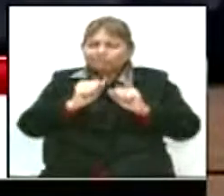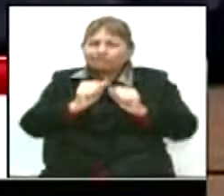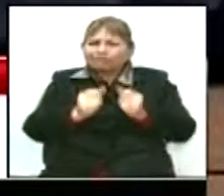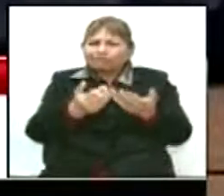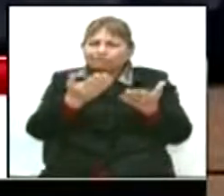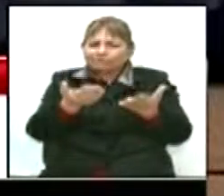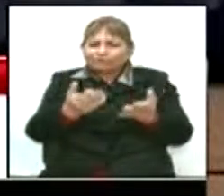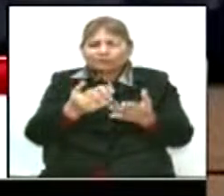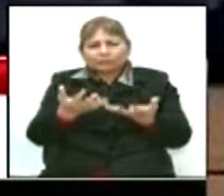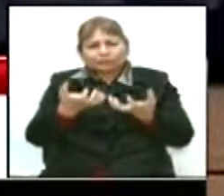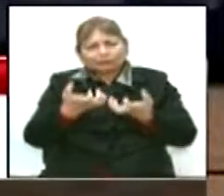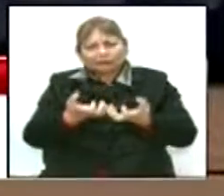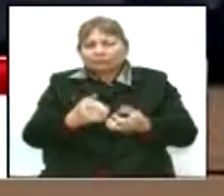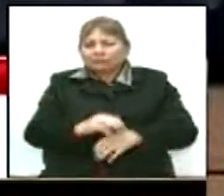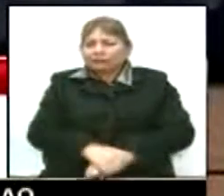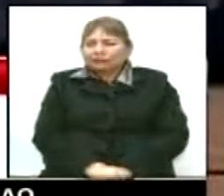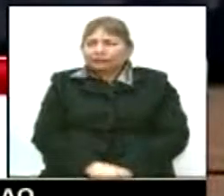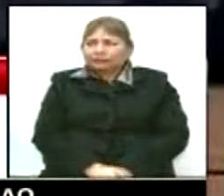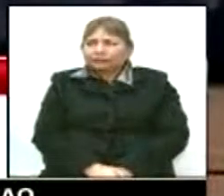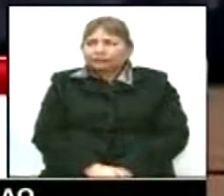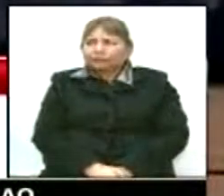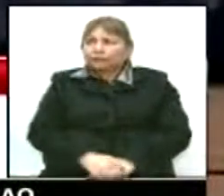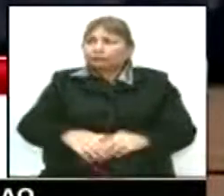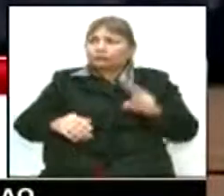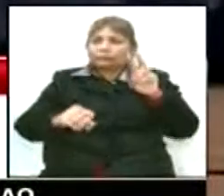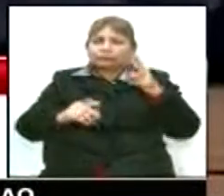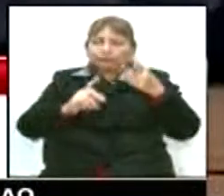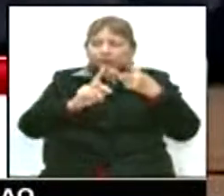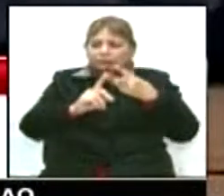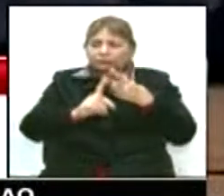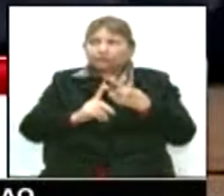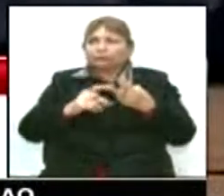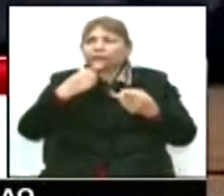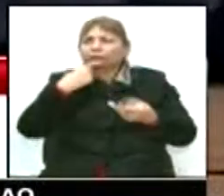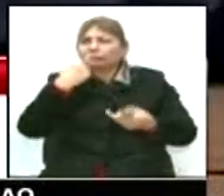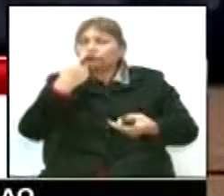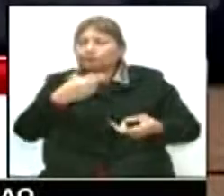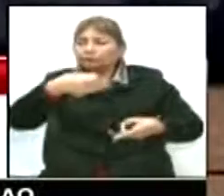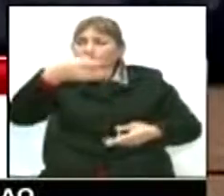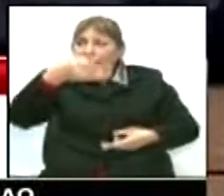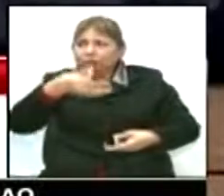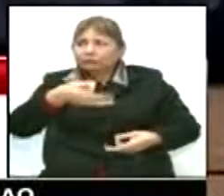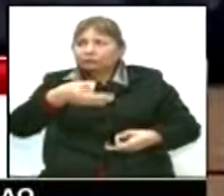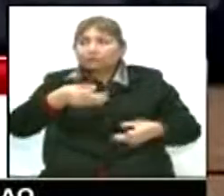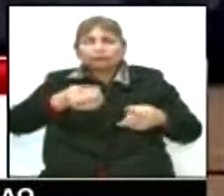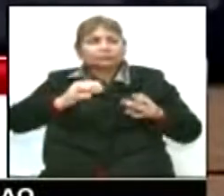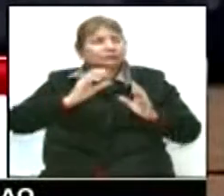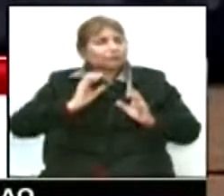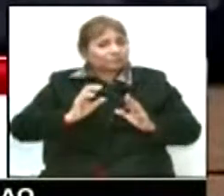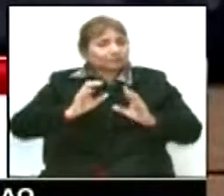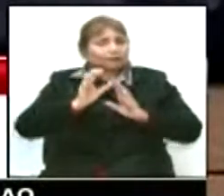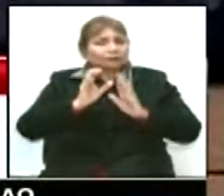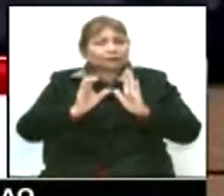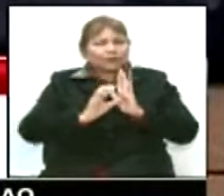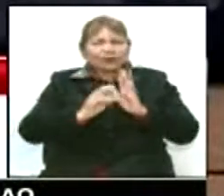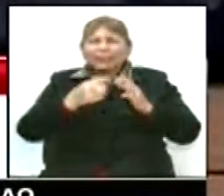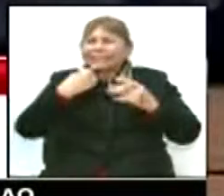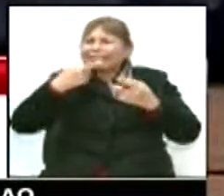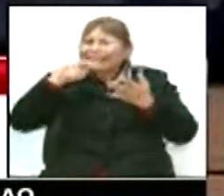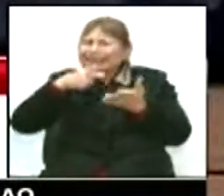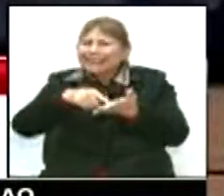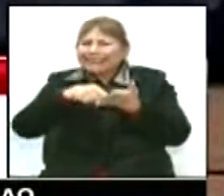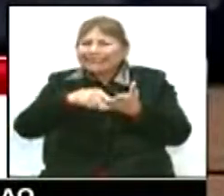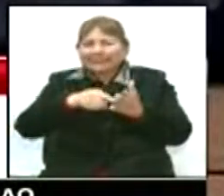está necesitando. En segundo lugar, señor, si bien es cierto, la Comisión de Constitución tiene que